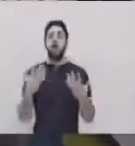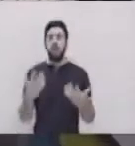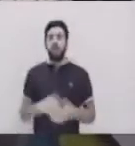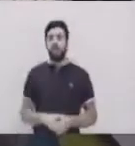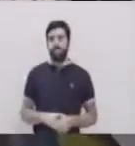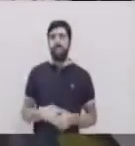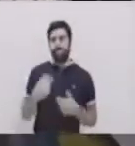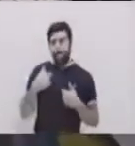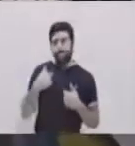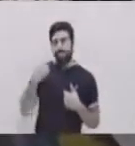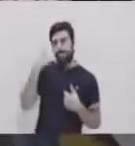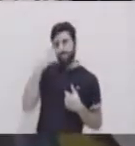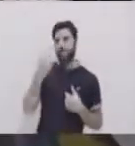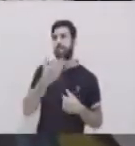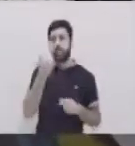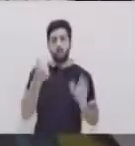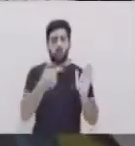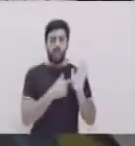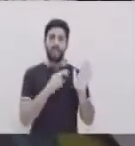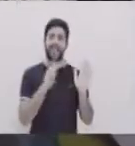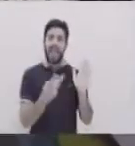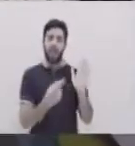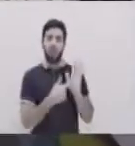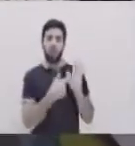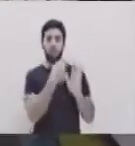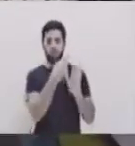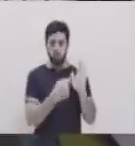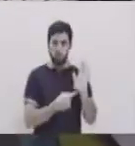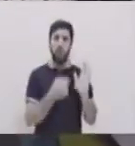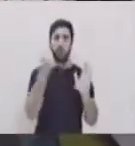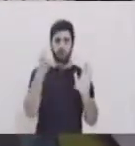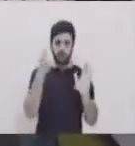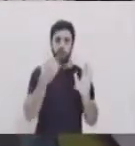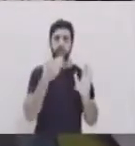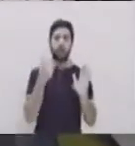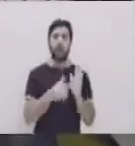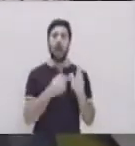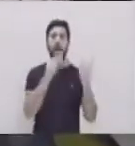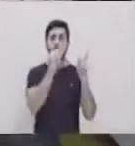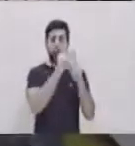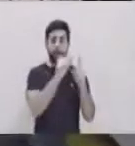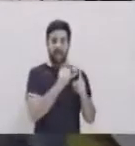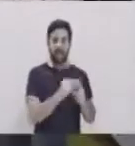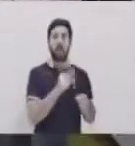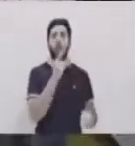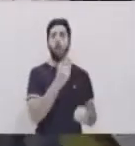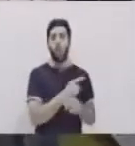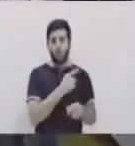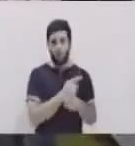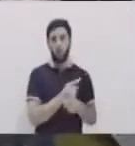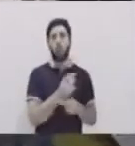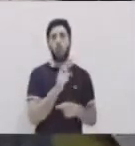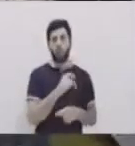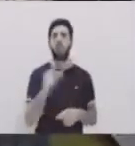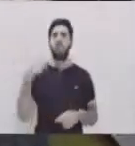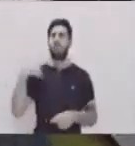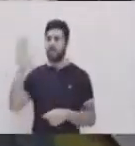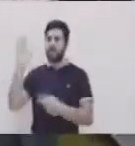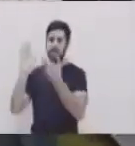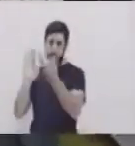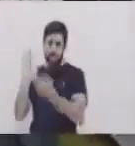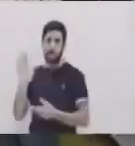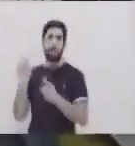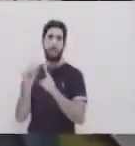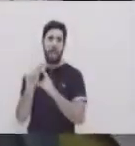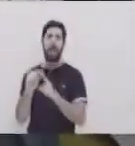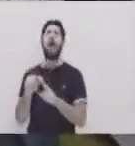más el segundo. Yo entendí más el segundo, primero porque, como usted dice, ¿verdad? Hay muchas palabras que utilizaron en el primer texto que